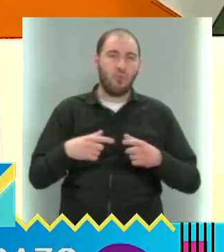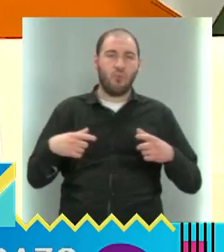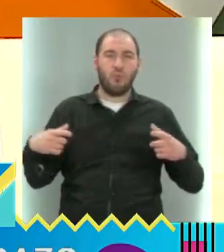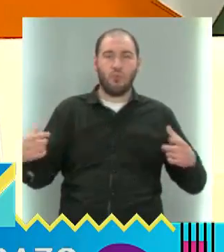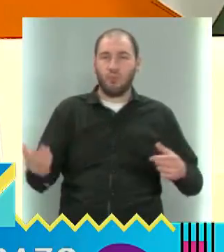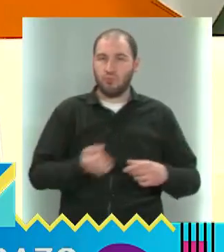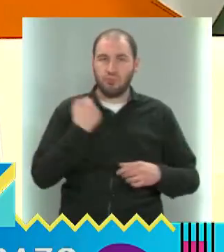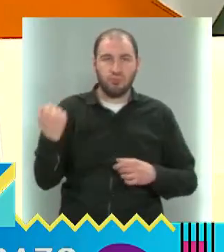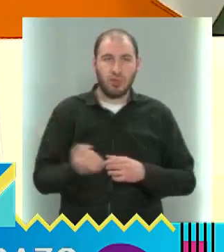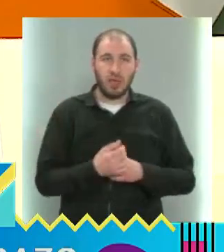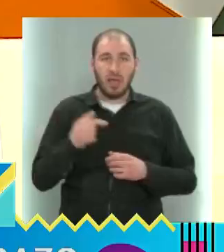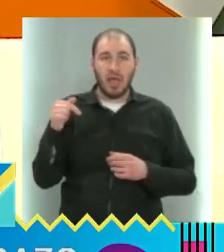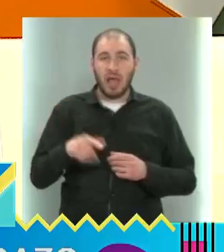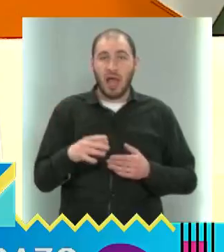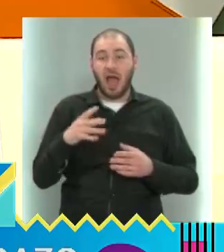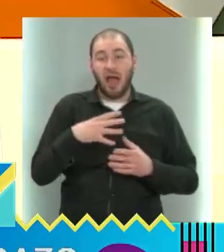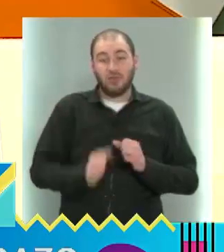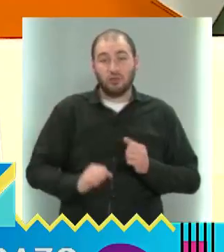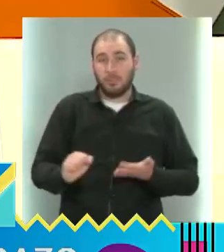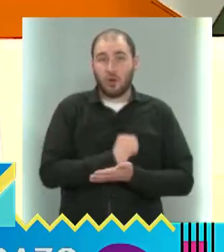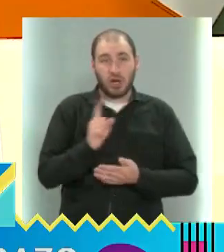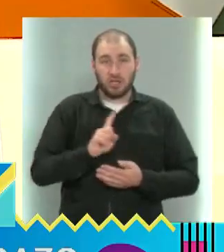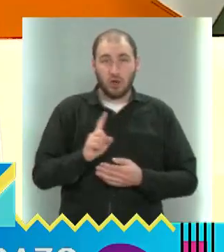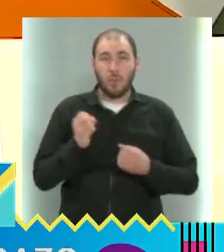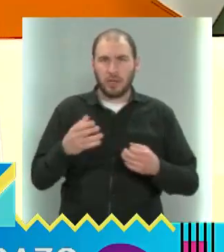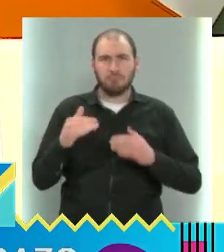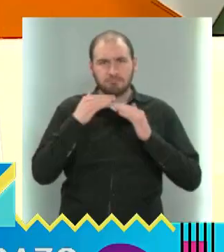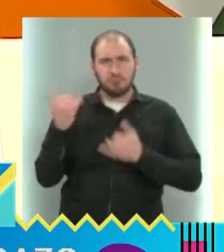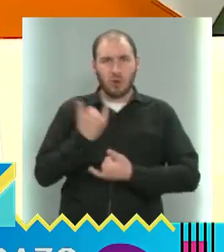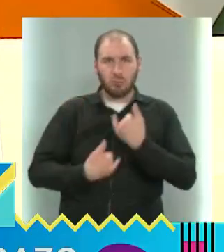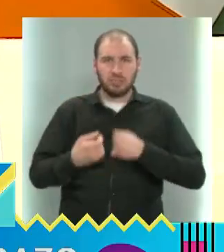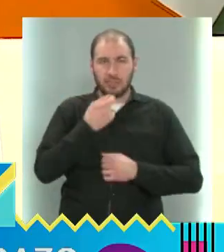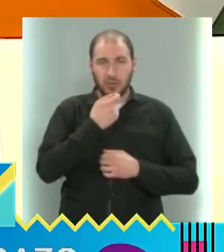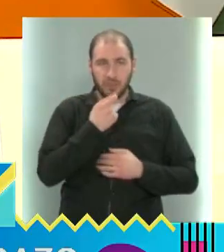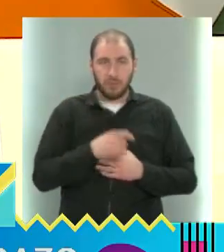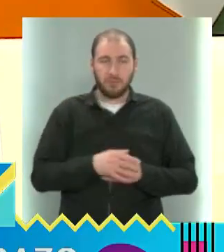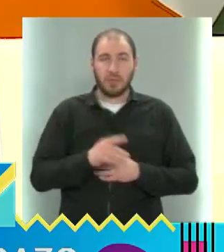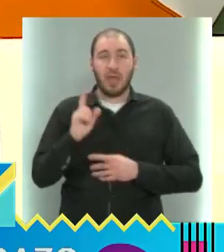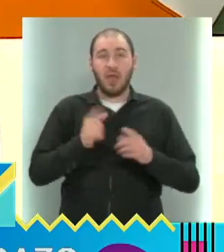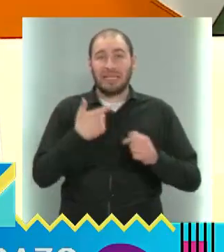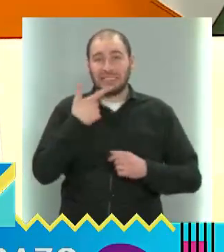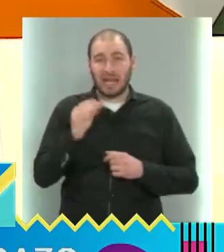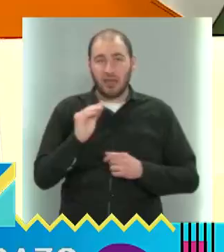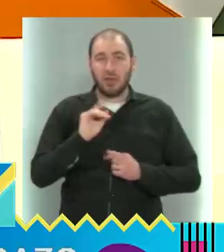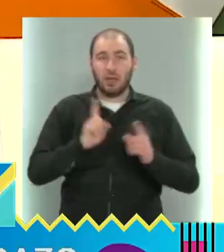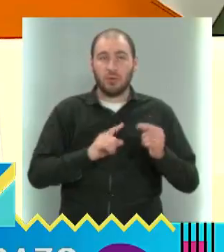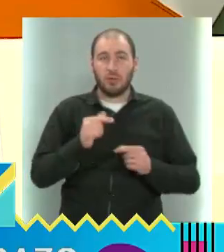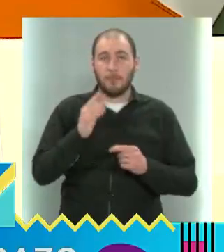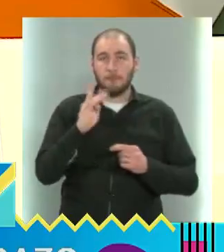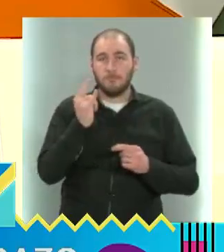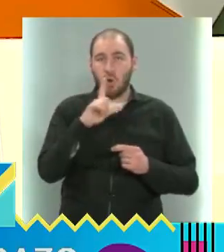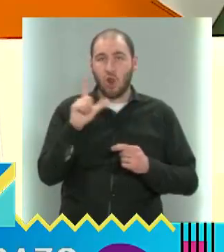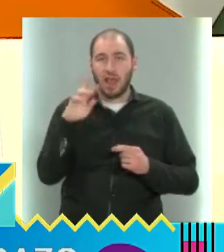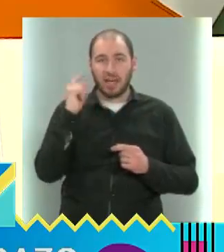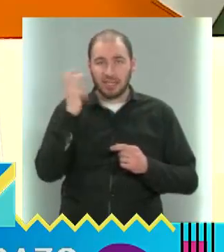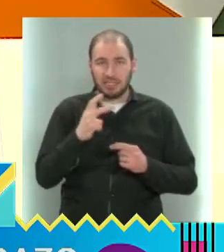muy, muy avanzadas, no se logra eliminar el aborto, porque he escuchado, en este caso, algunos senadores, por ejemplo Bullrich, decir